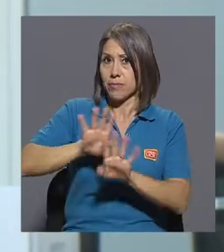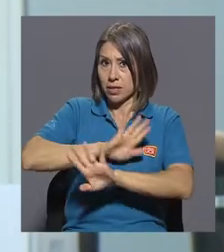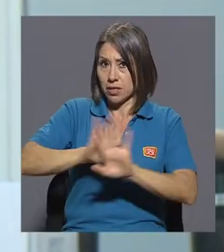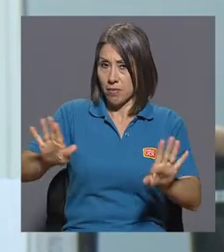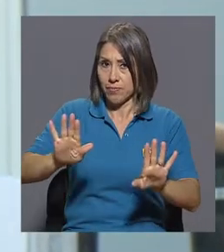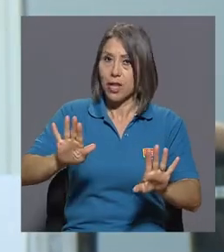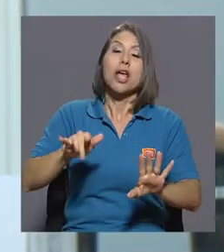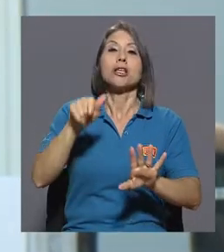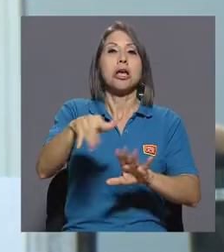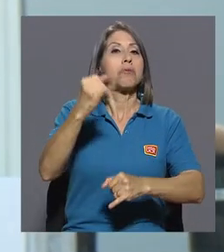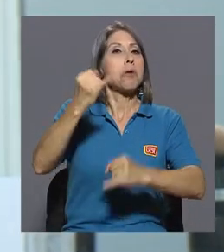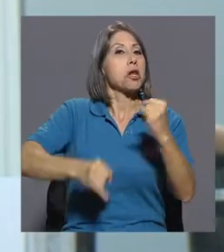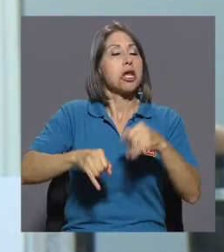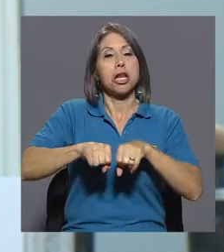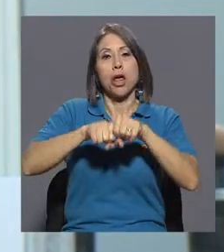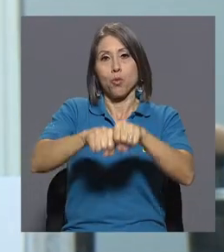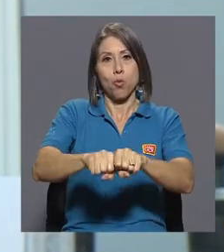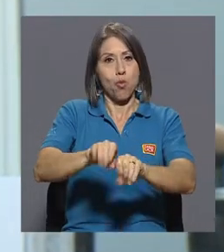que yo veía que salían